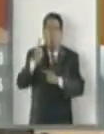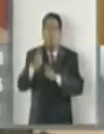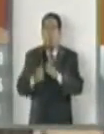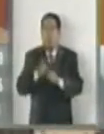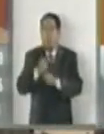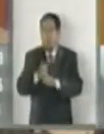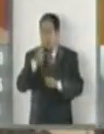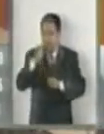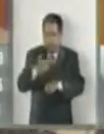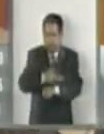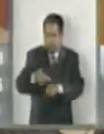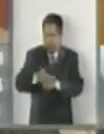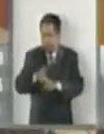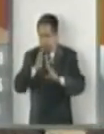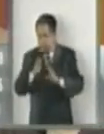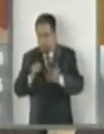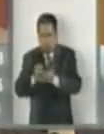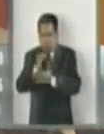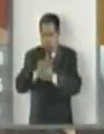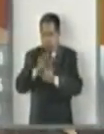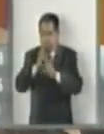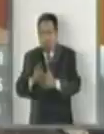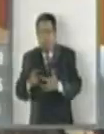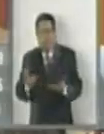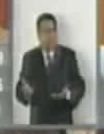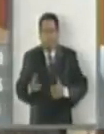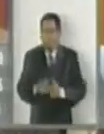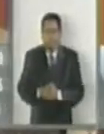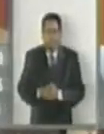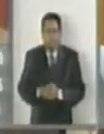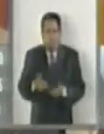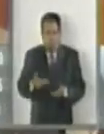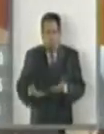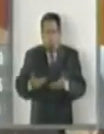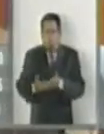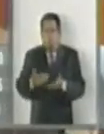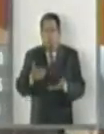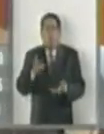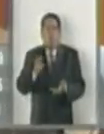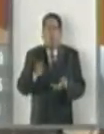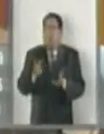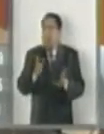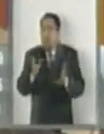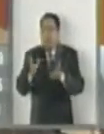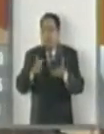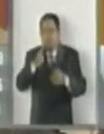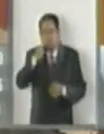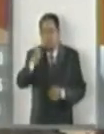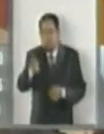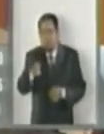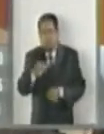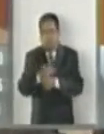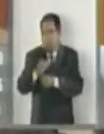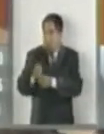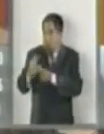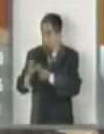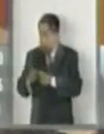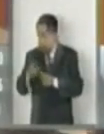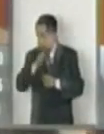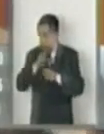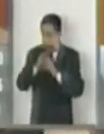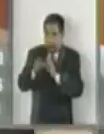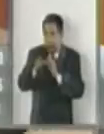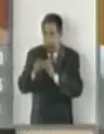en tiempo y forma los dictámenes y ahora simplemente lo que vemos es que en estas comisiones se